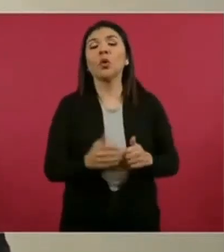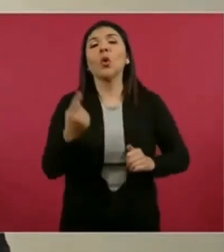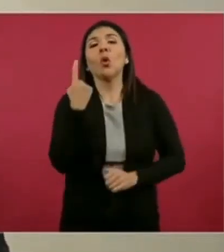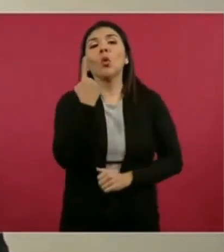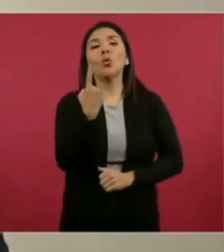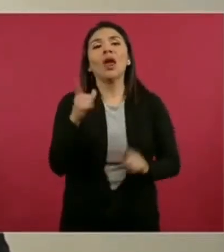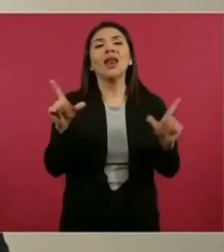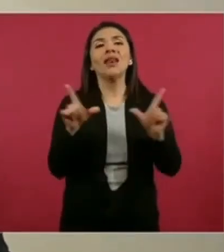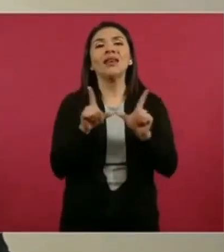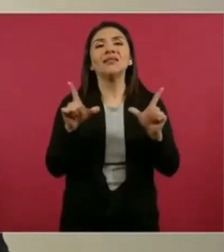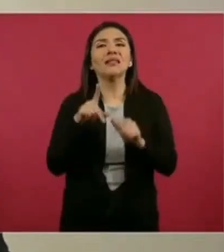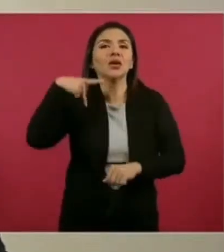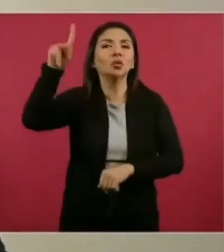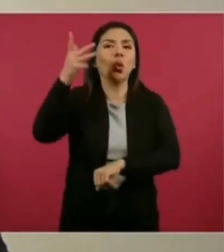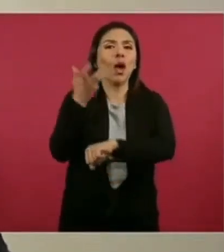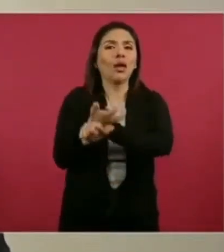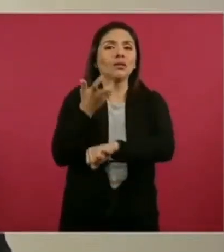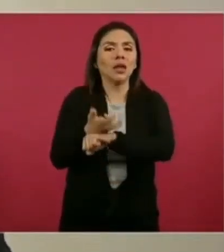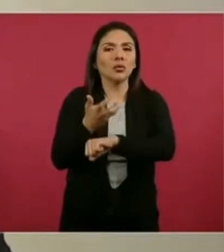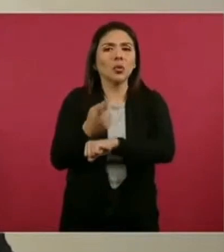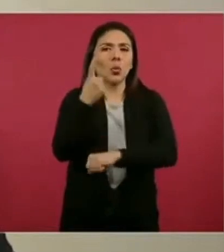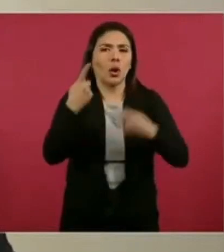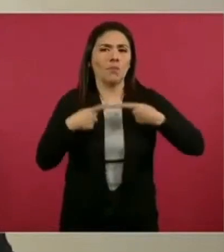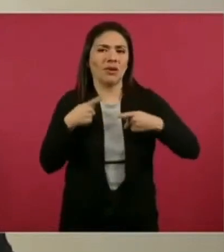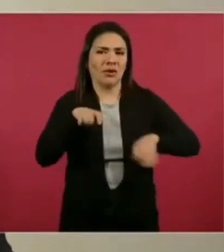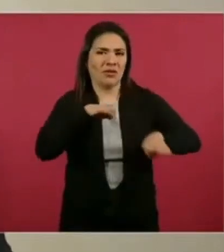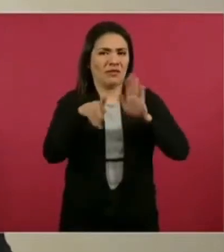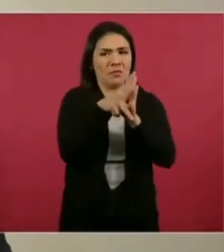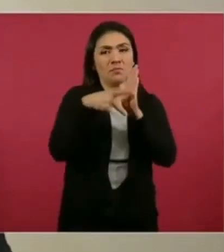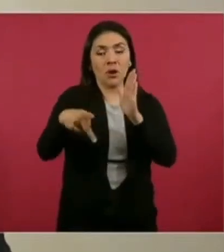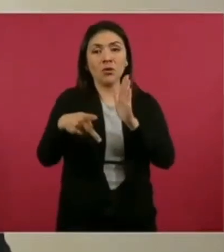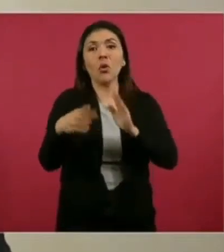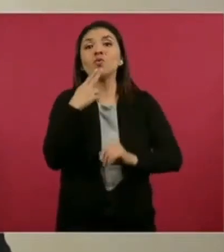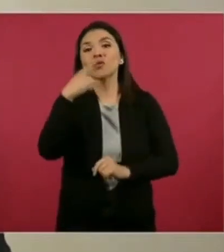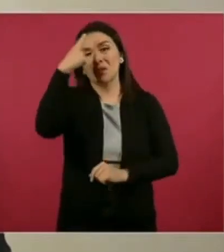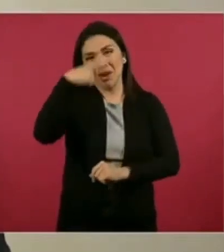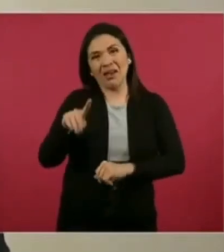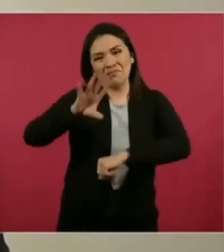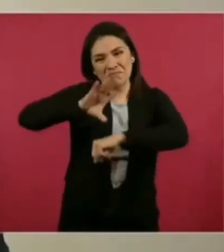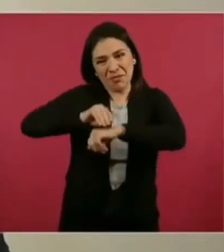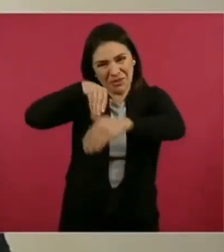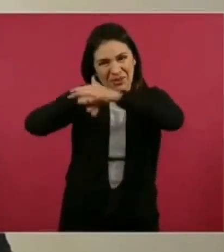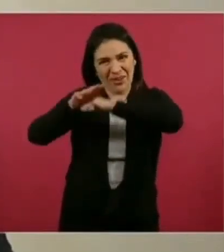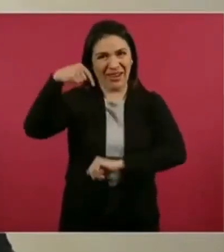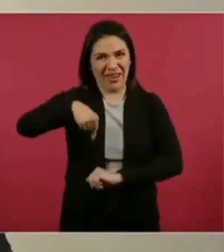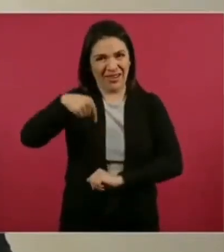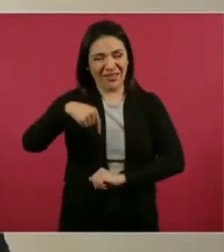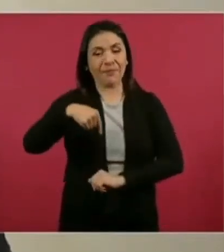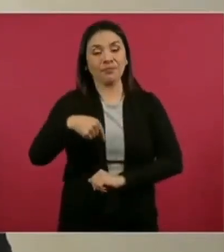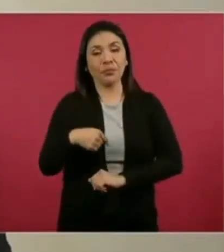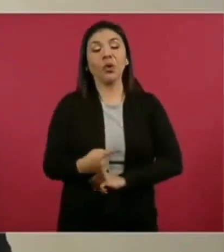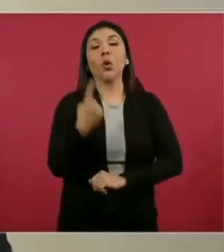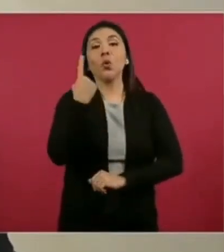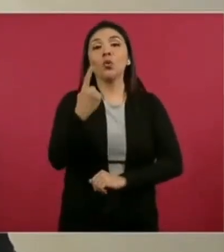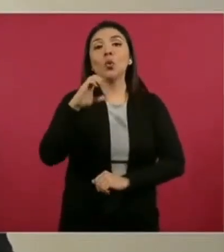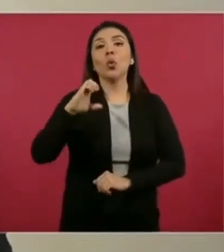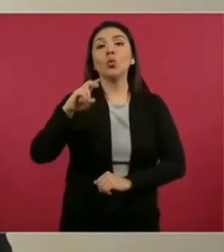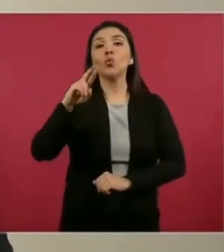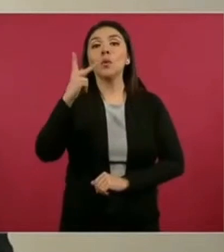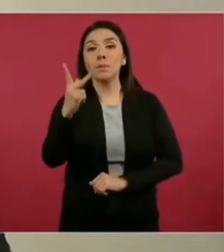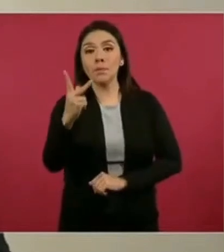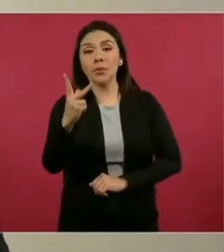licencia de Estados Unidos que un periodista utilizó para acreditar su identidad, una CURP